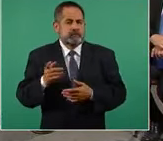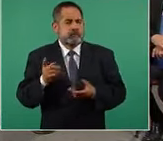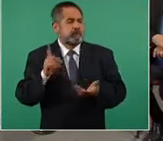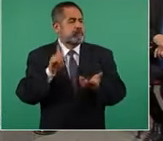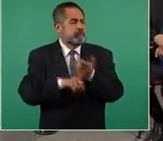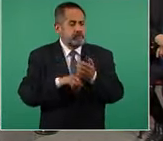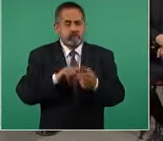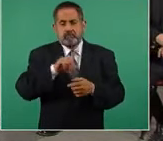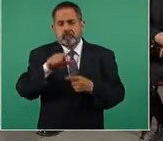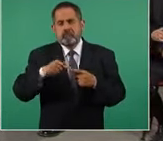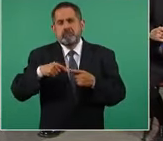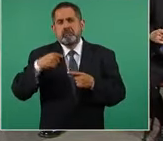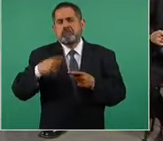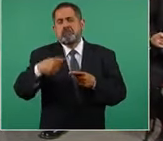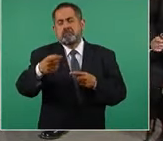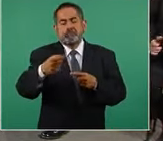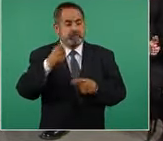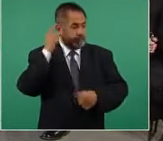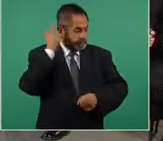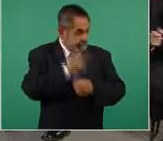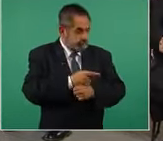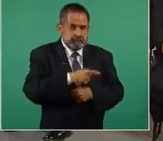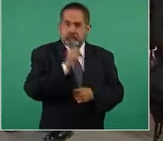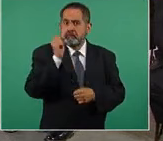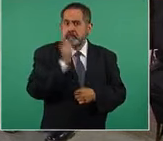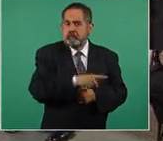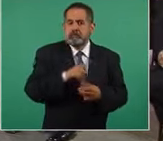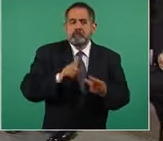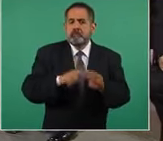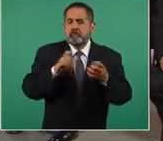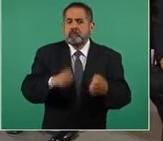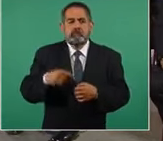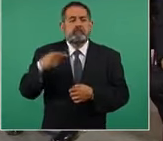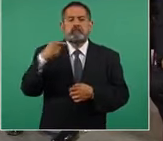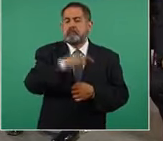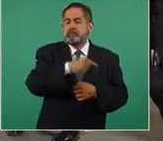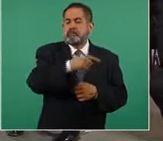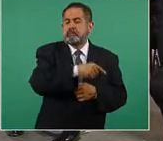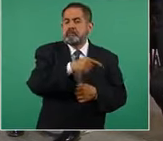o dos armas de estas en